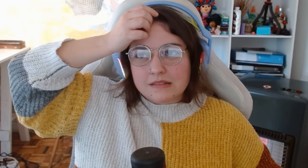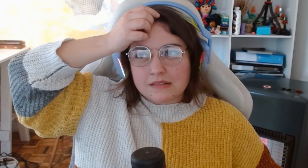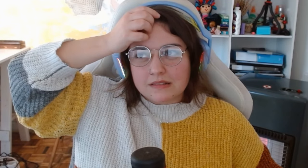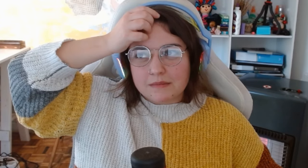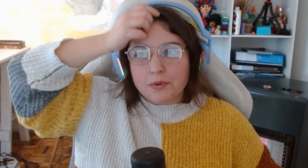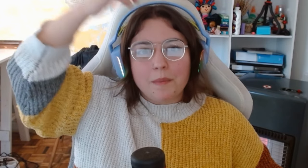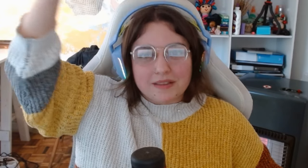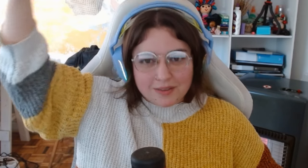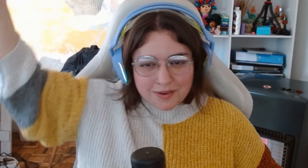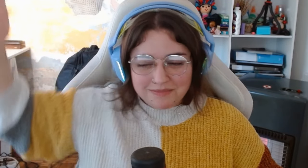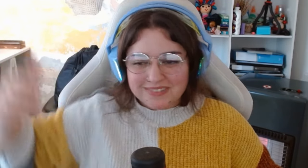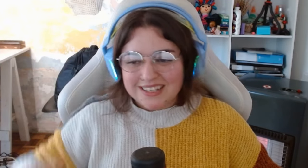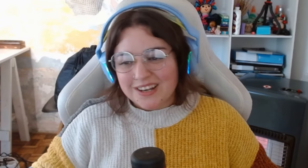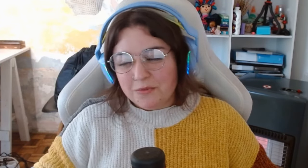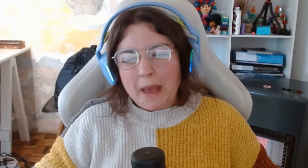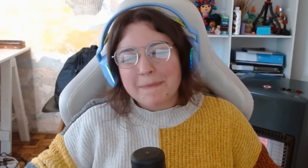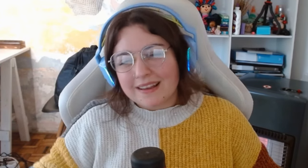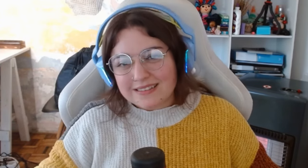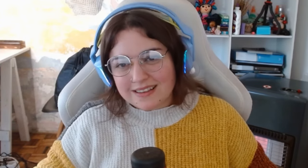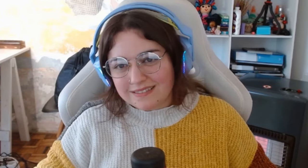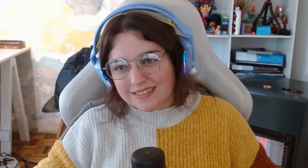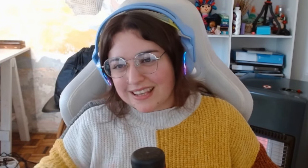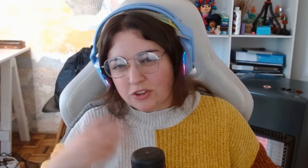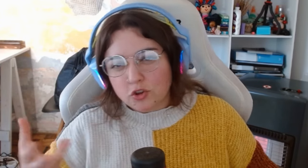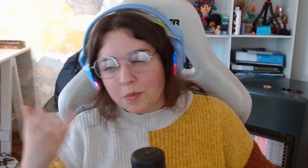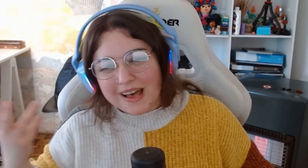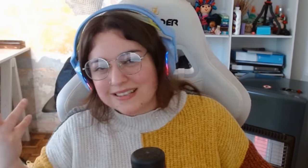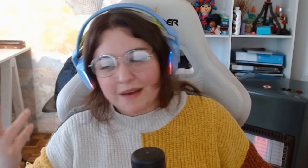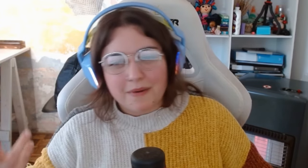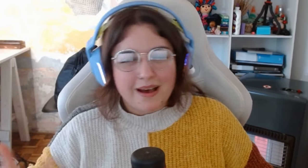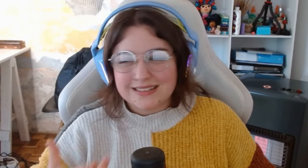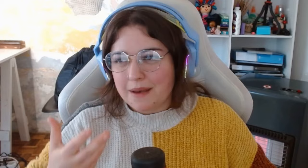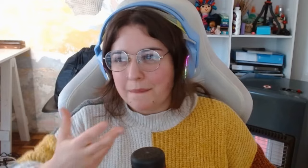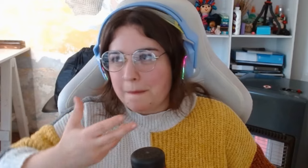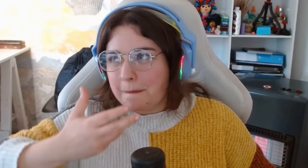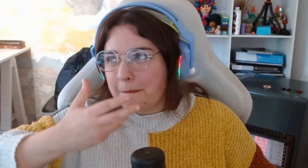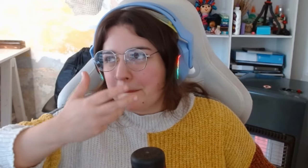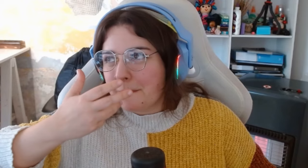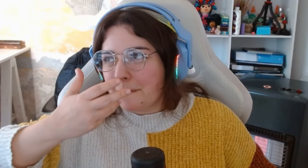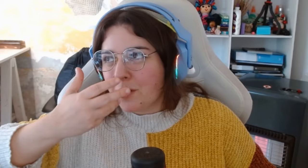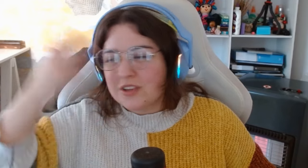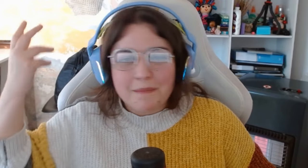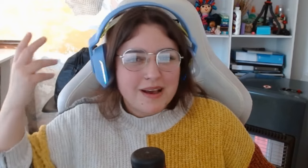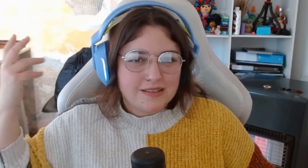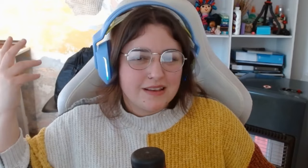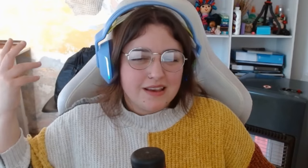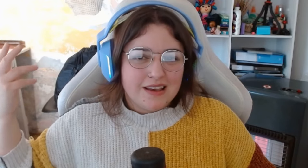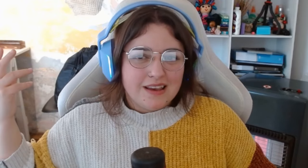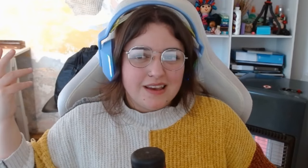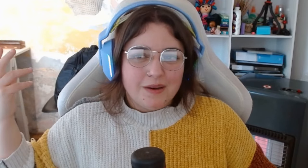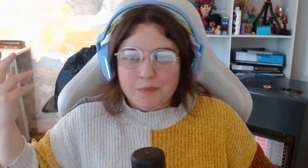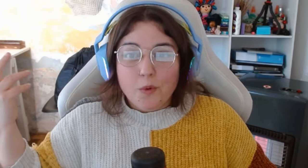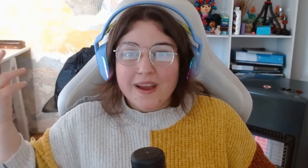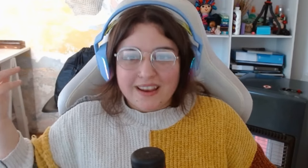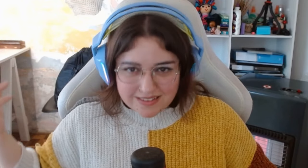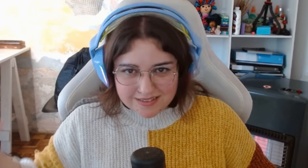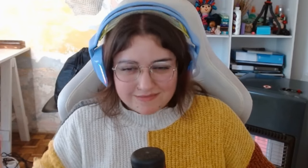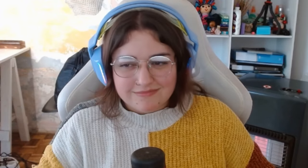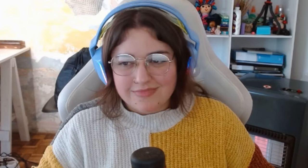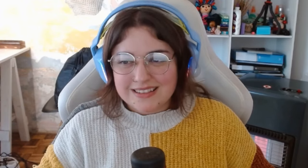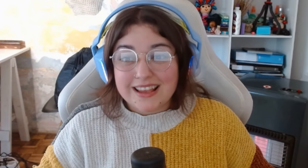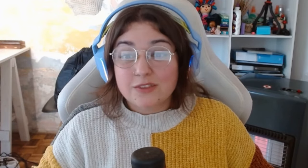más prometedor, una esperanza de que todo va hacia cosas más